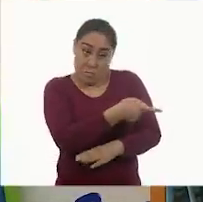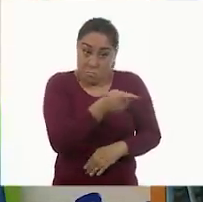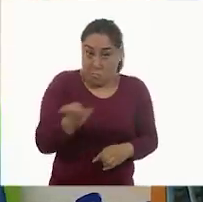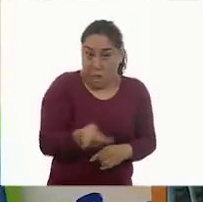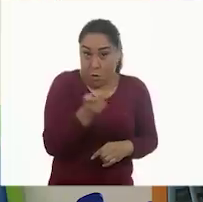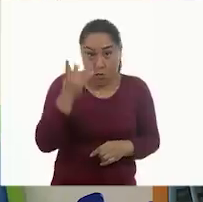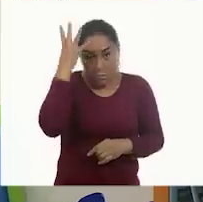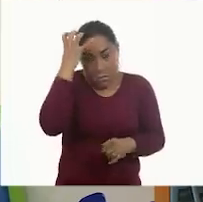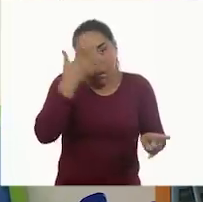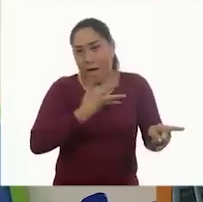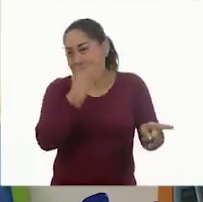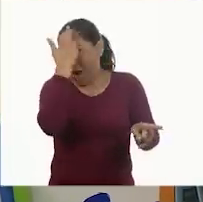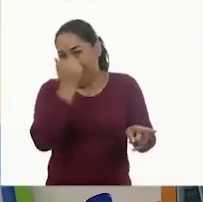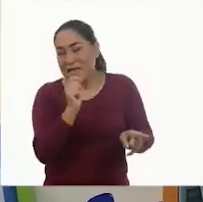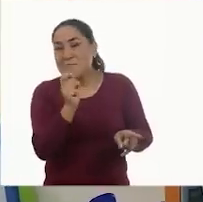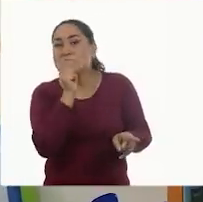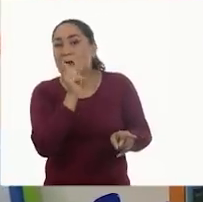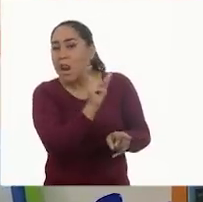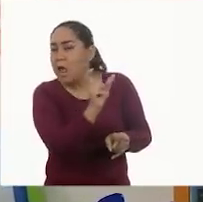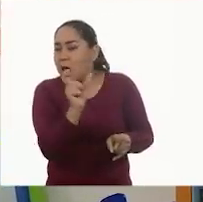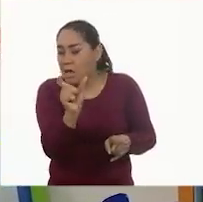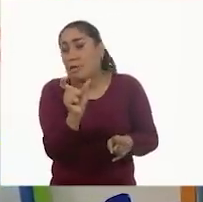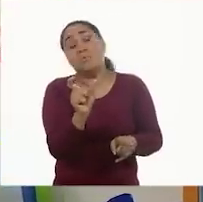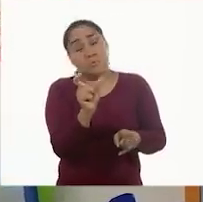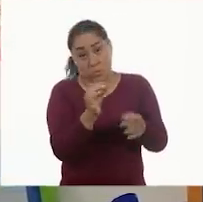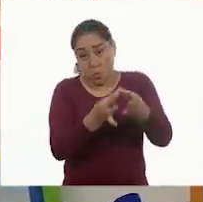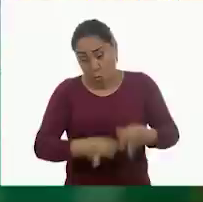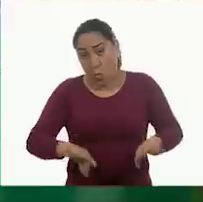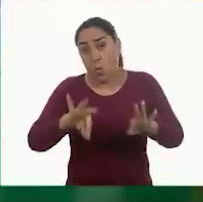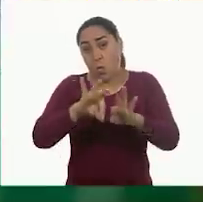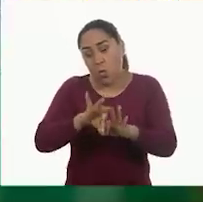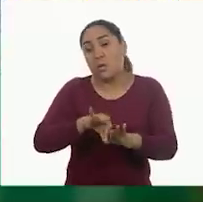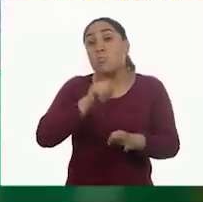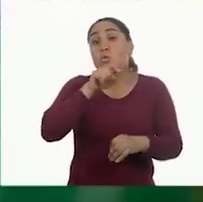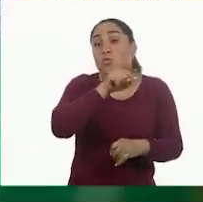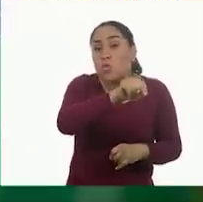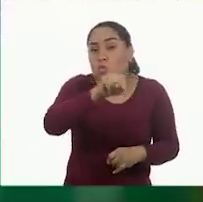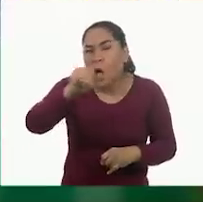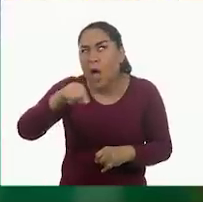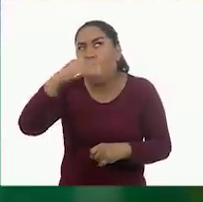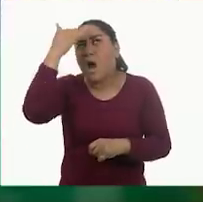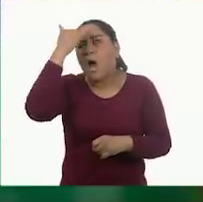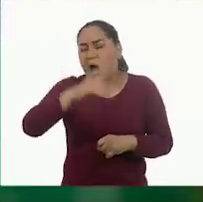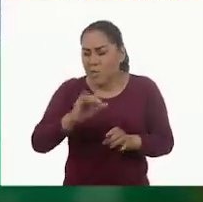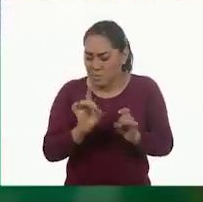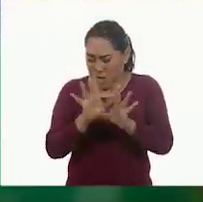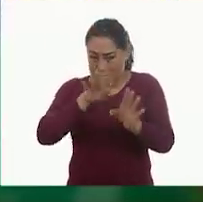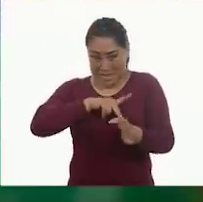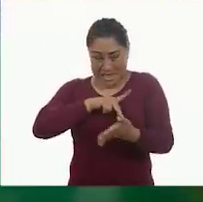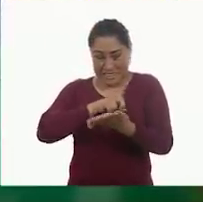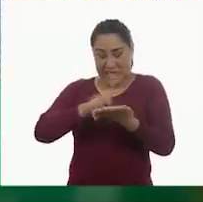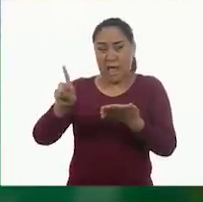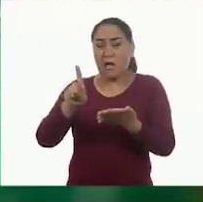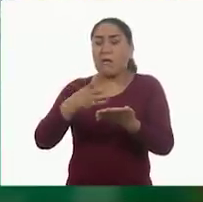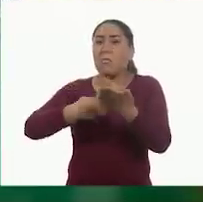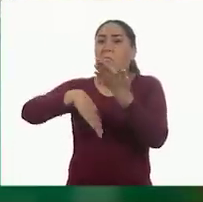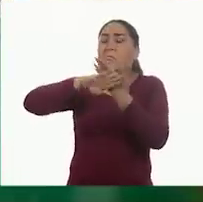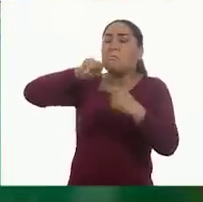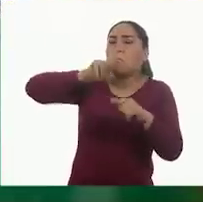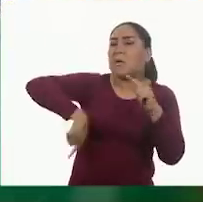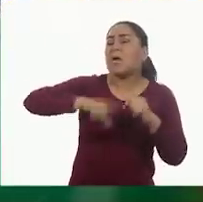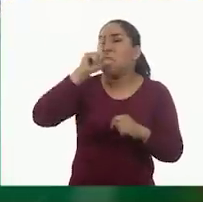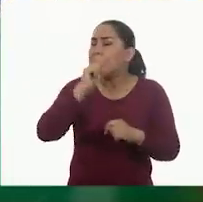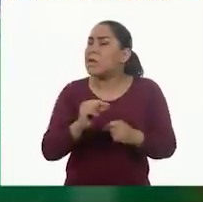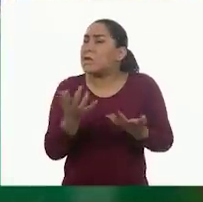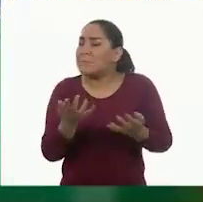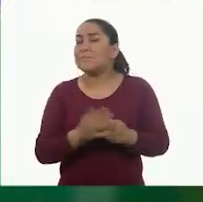hace Panchito. Panchito me parece pertinente y muy importante que en casita sepamos cuándo se vulneran nuestros derechos. Empezamos